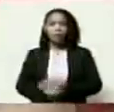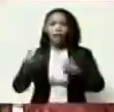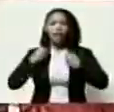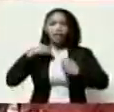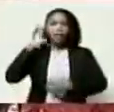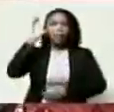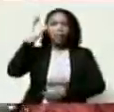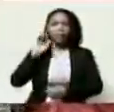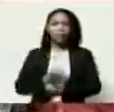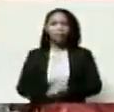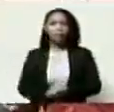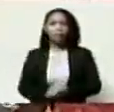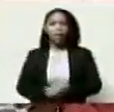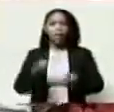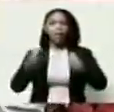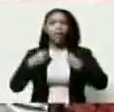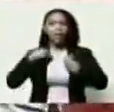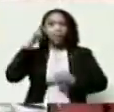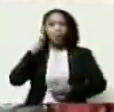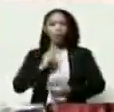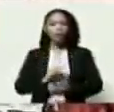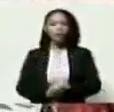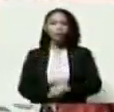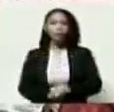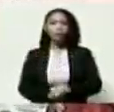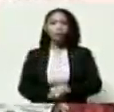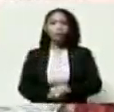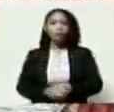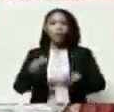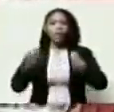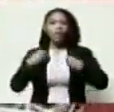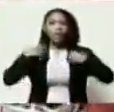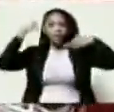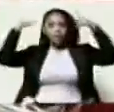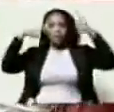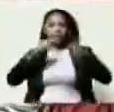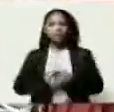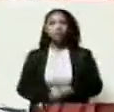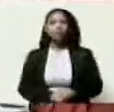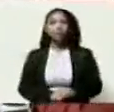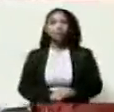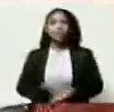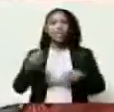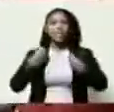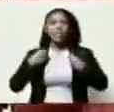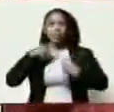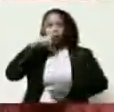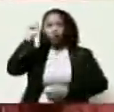patria! ¡Que viva! ¡Que viva Bolívar! ¡Que viva! ¡Que viva Chávez! ¡Que viva! ¡Que